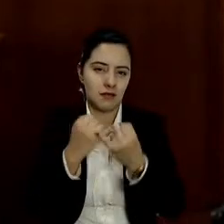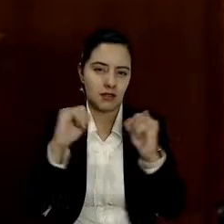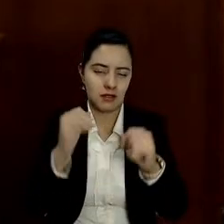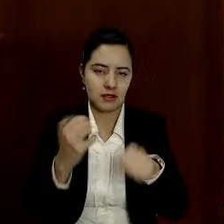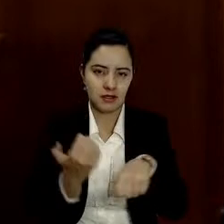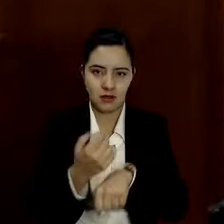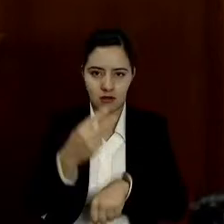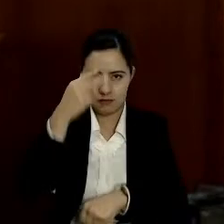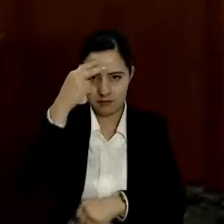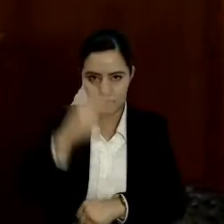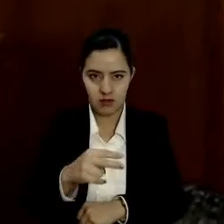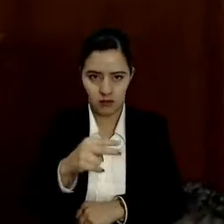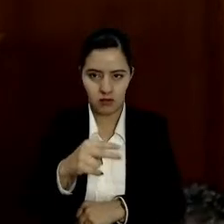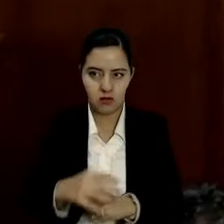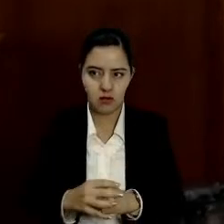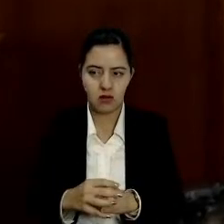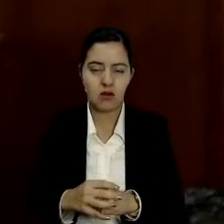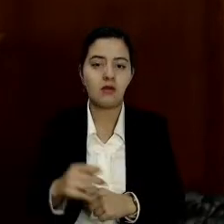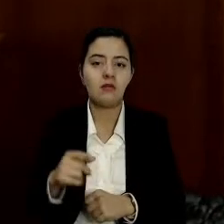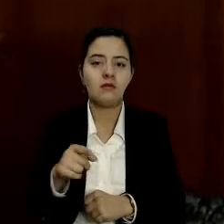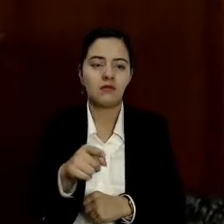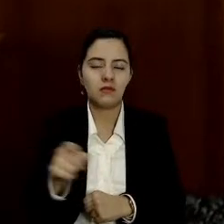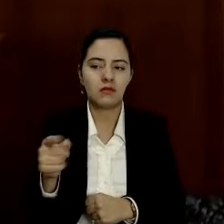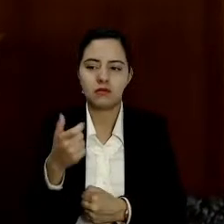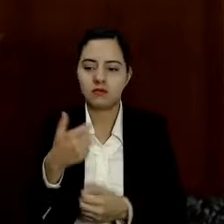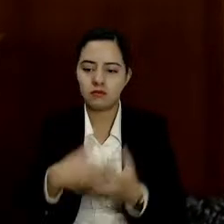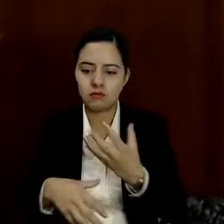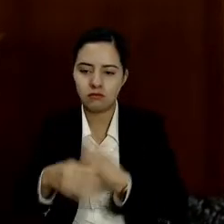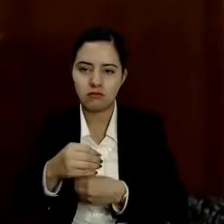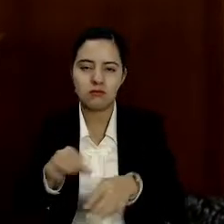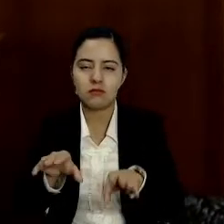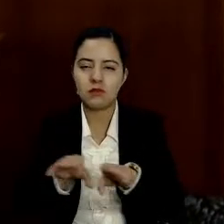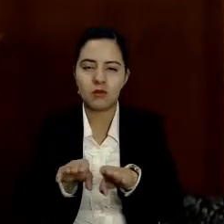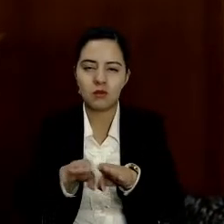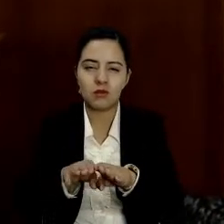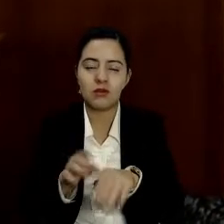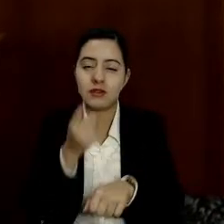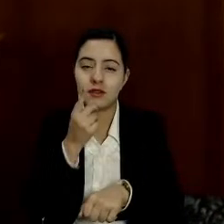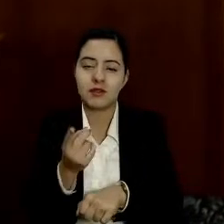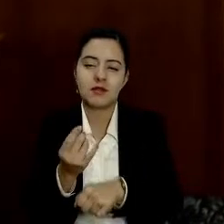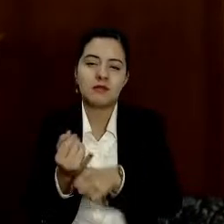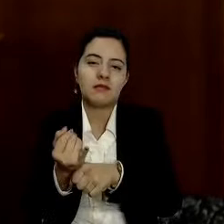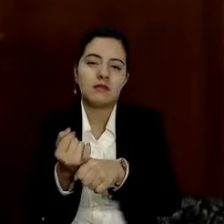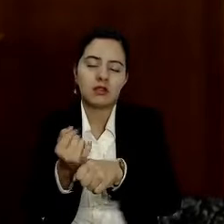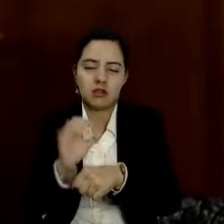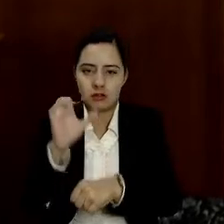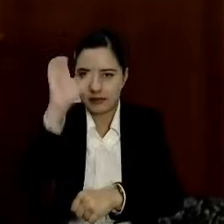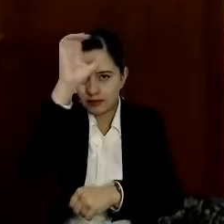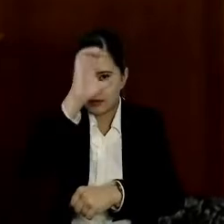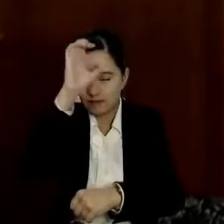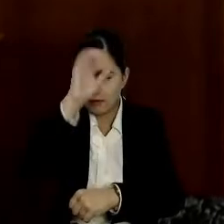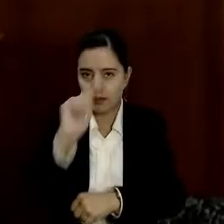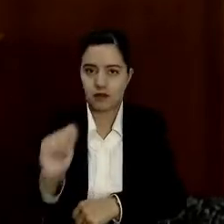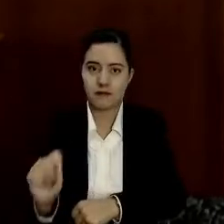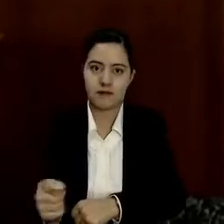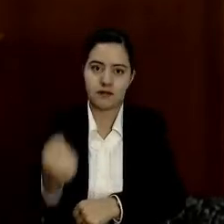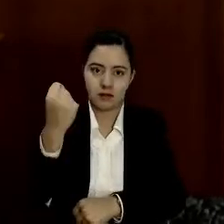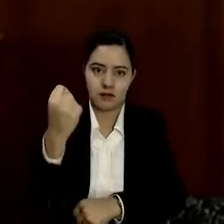del Fondo de Fomento y Desarrollo de la Investigación Científica y Tecnológica,